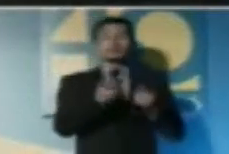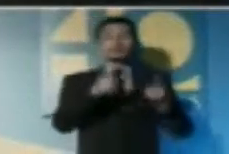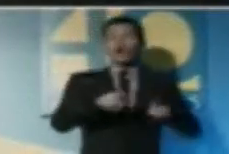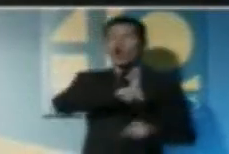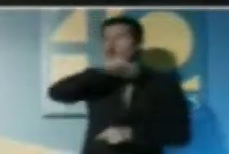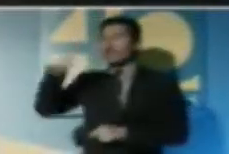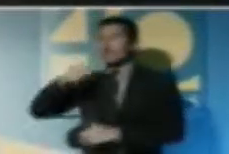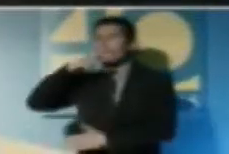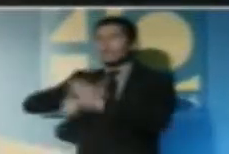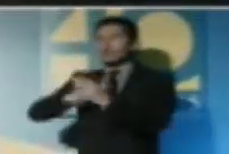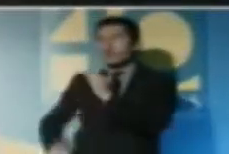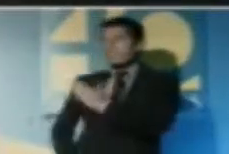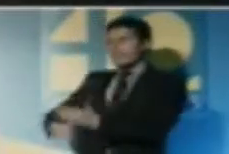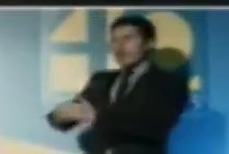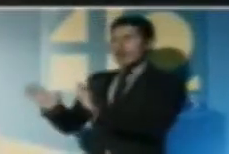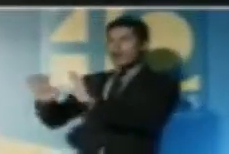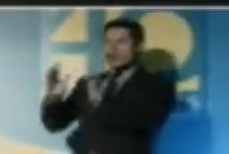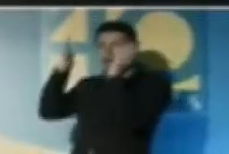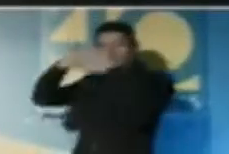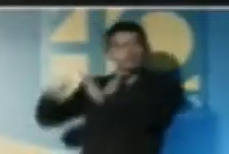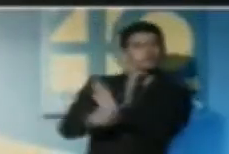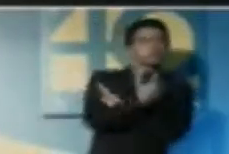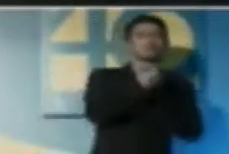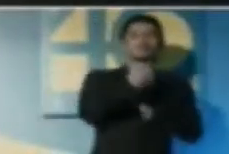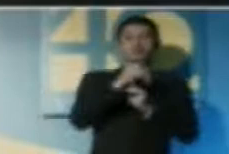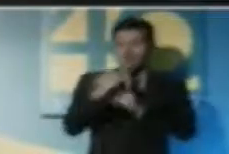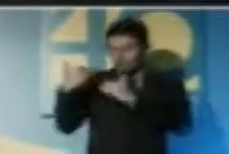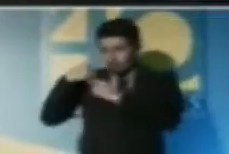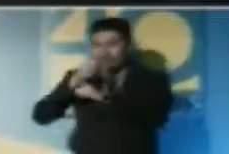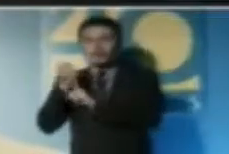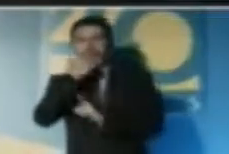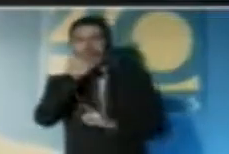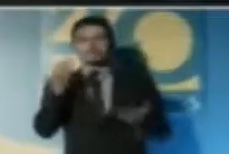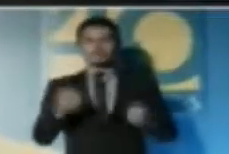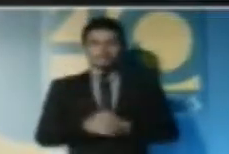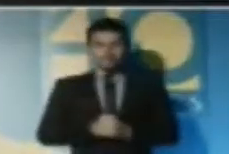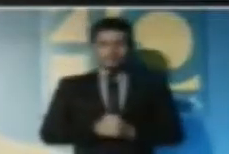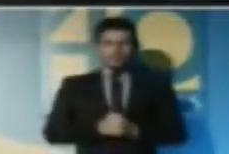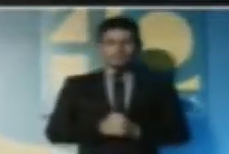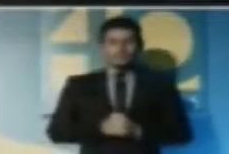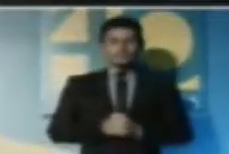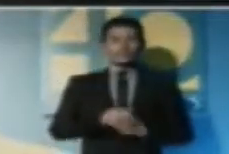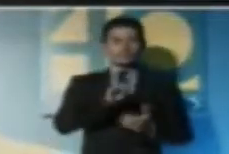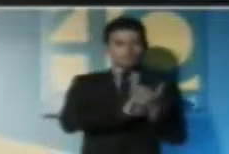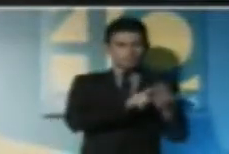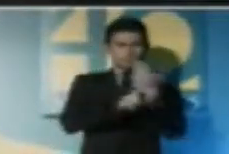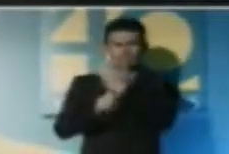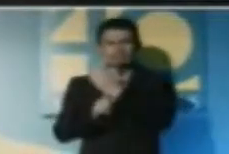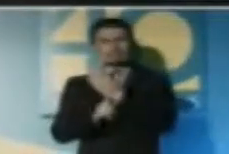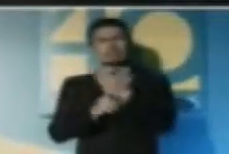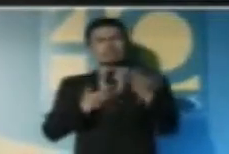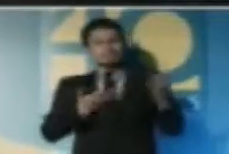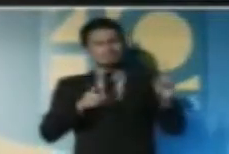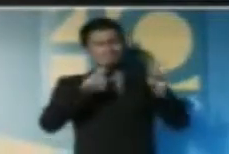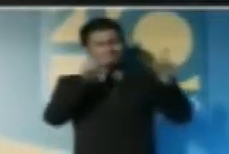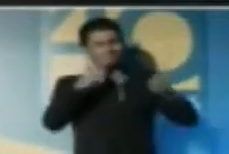de impuestos, se puede ver el horizonte de la responsabilidad social que mantenemos. Todo ello pone una marca de cuestionamiento